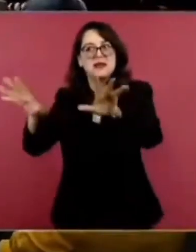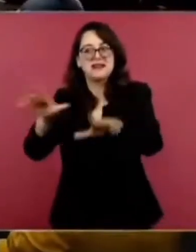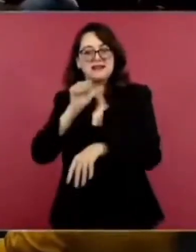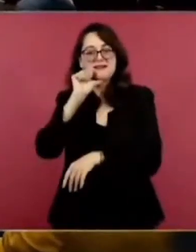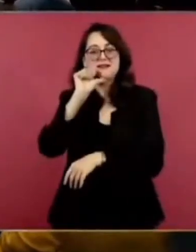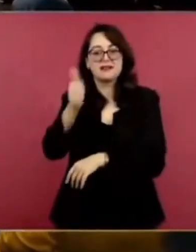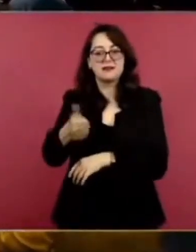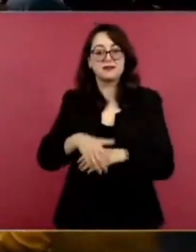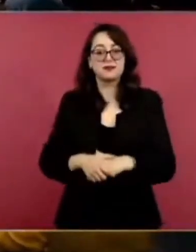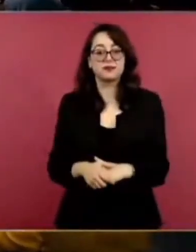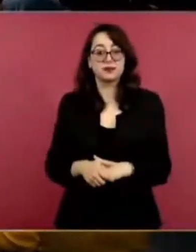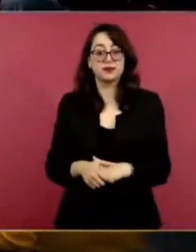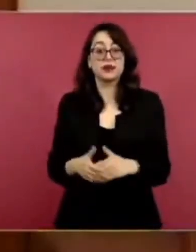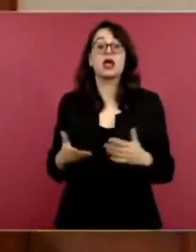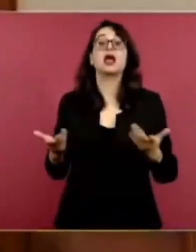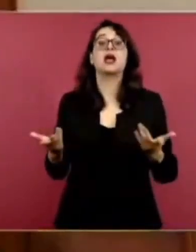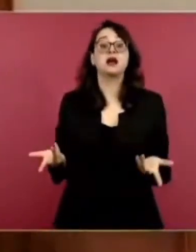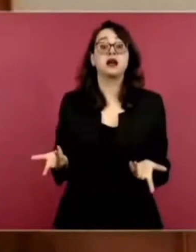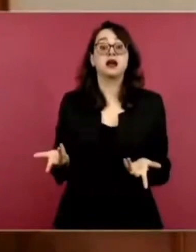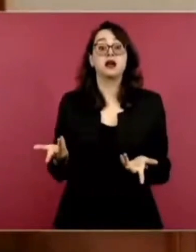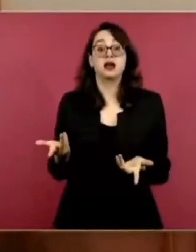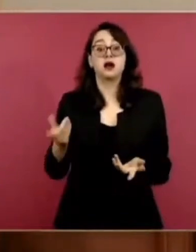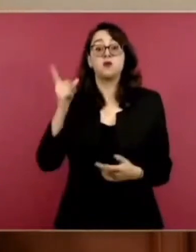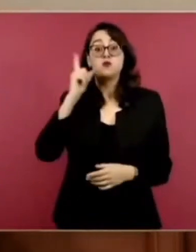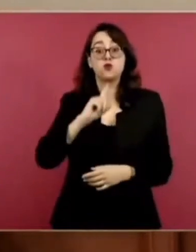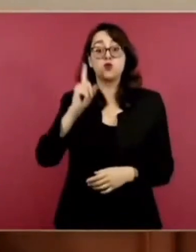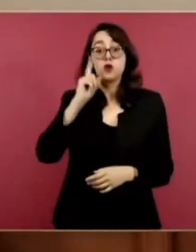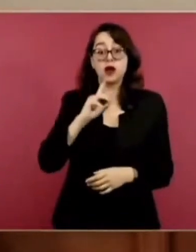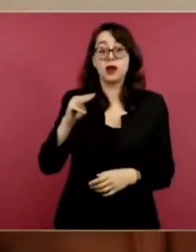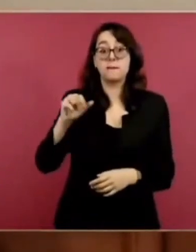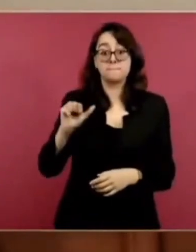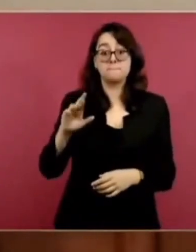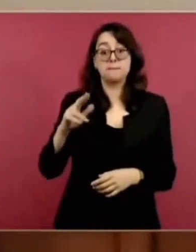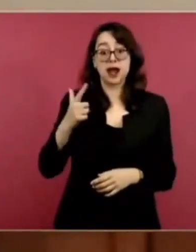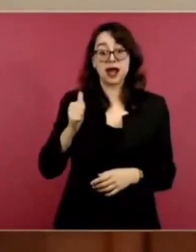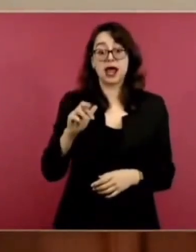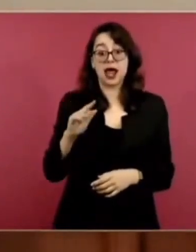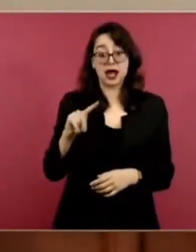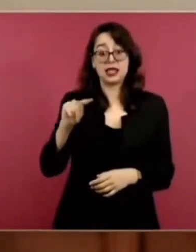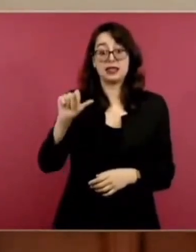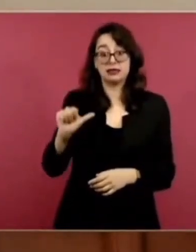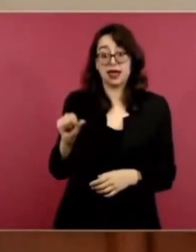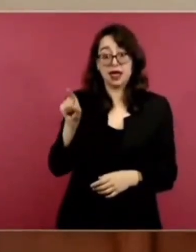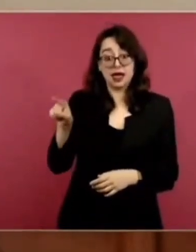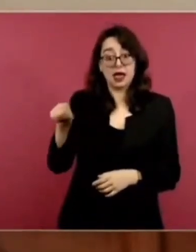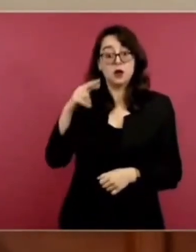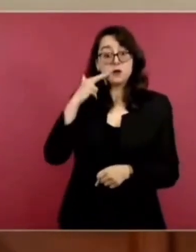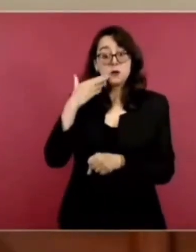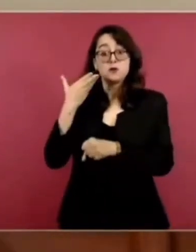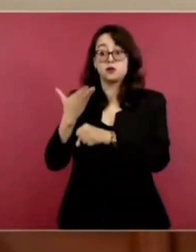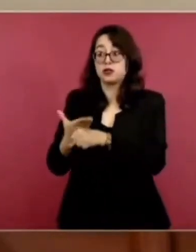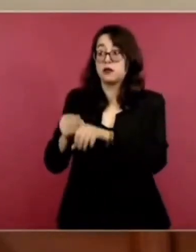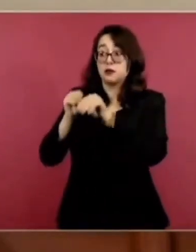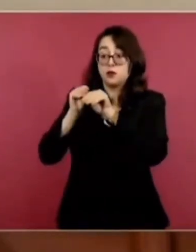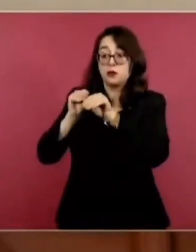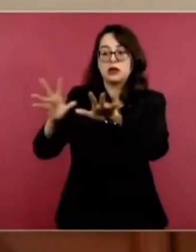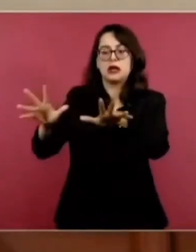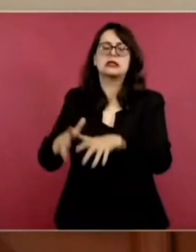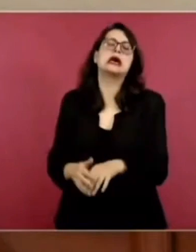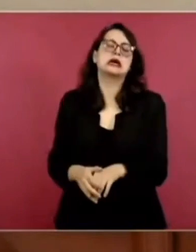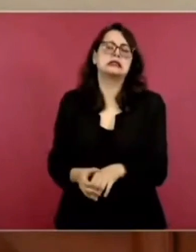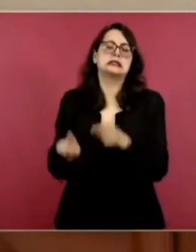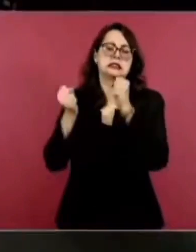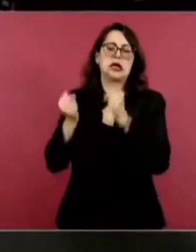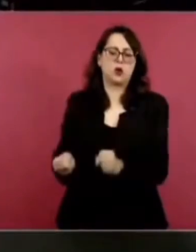Farjat. La ministra Margarita Ríos Farjat debe de tener mucho trabajo, ¿sí?